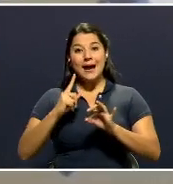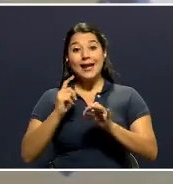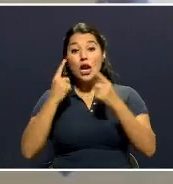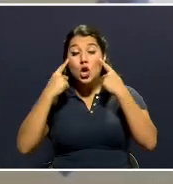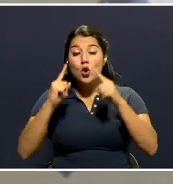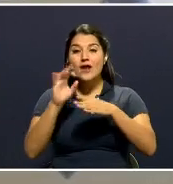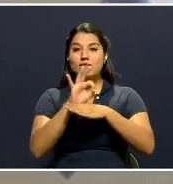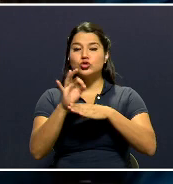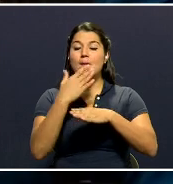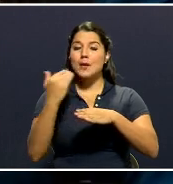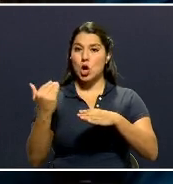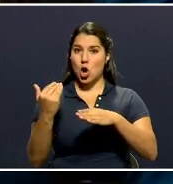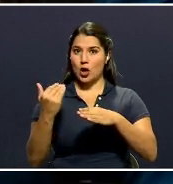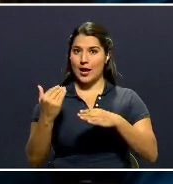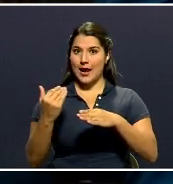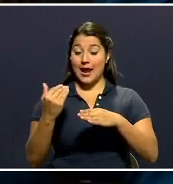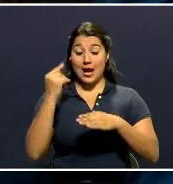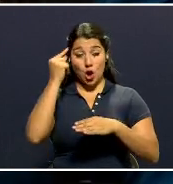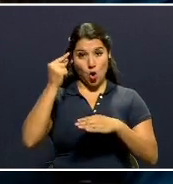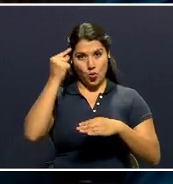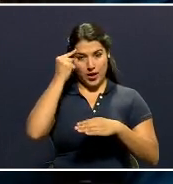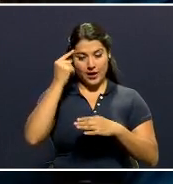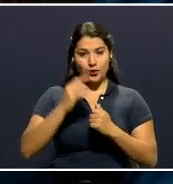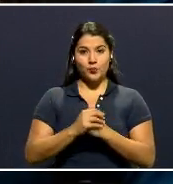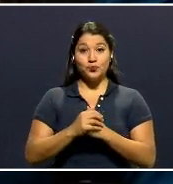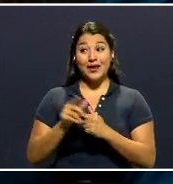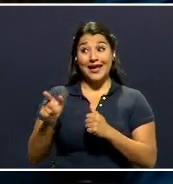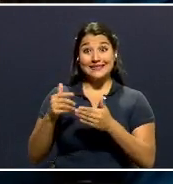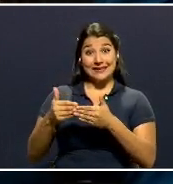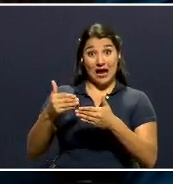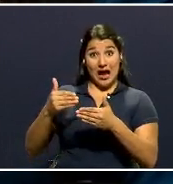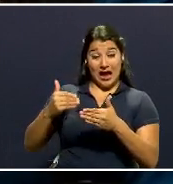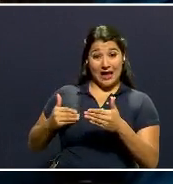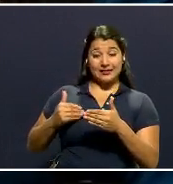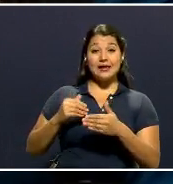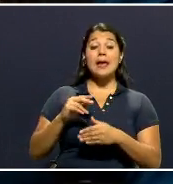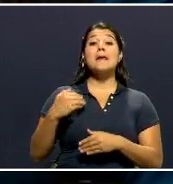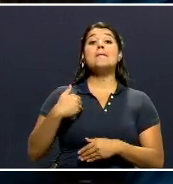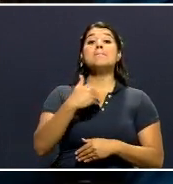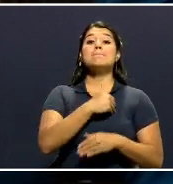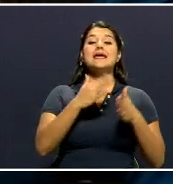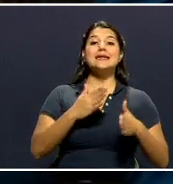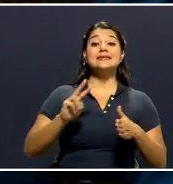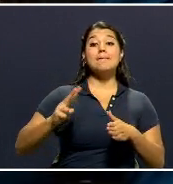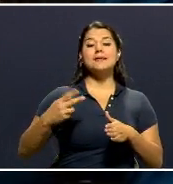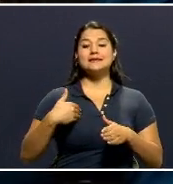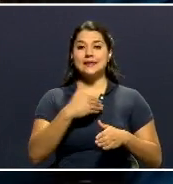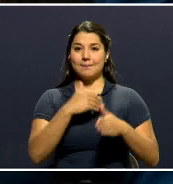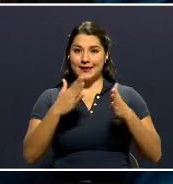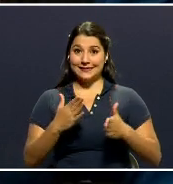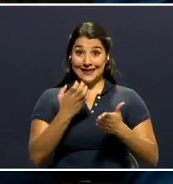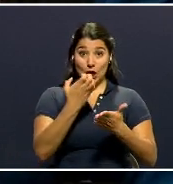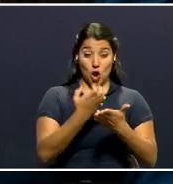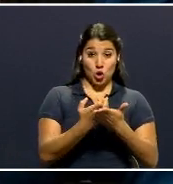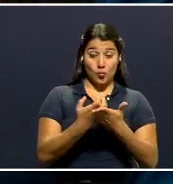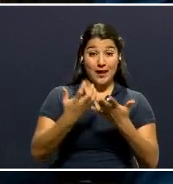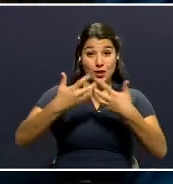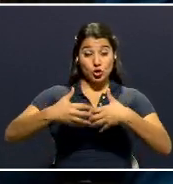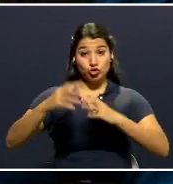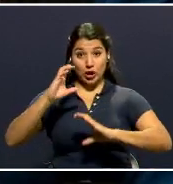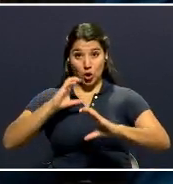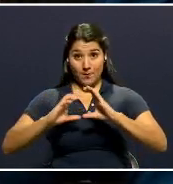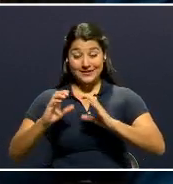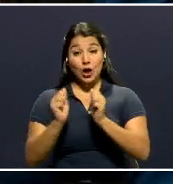de la Presidencia. Antes de su actual cargo, Dinarte fue ministra y viceministra de Economía, Industria y Comercio en la administración